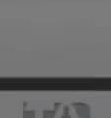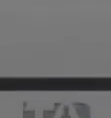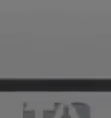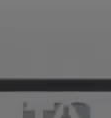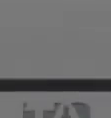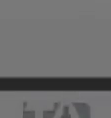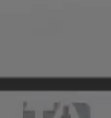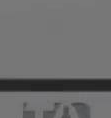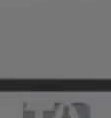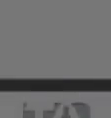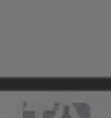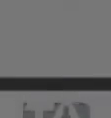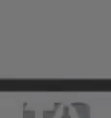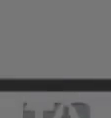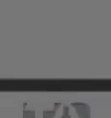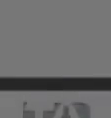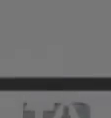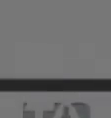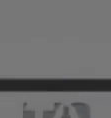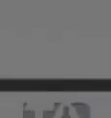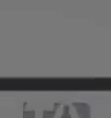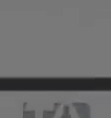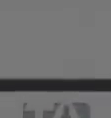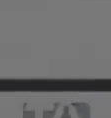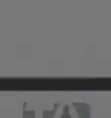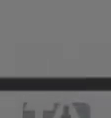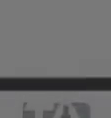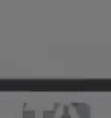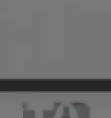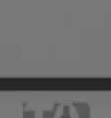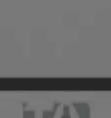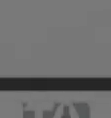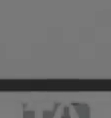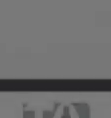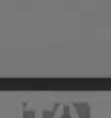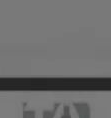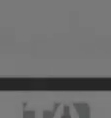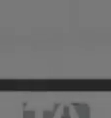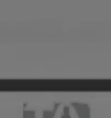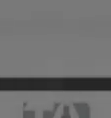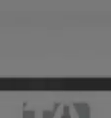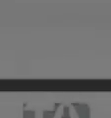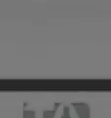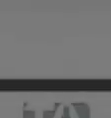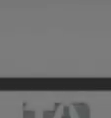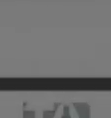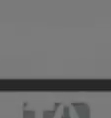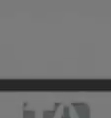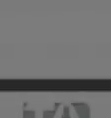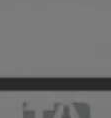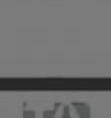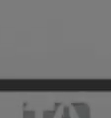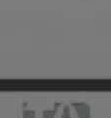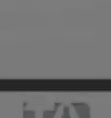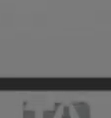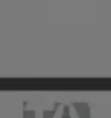de la cuenta de Twitter, @24horasubio. Andrea Capelo Loza dice: se debe generar controles y permisos para evitar la venta libre de